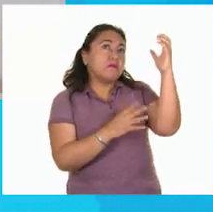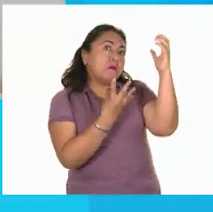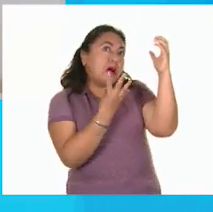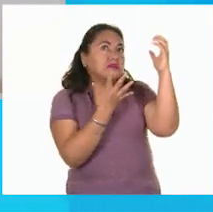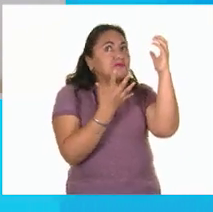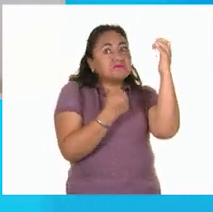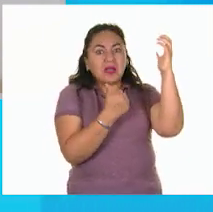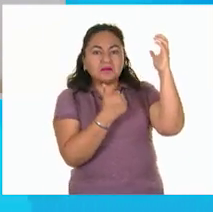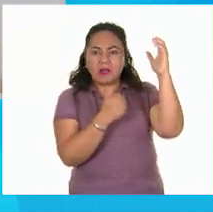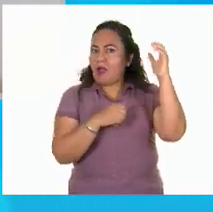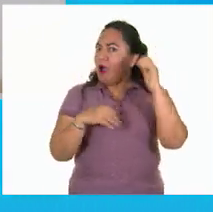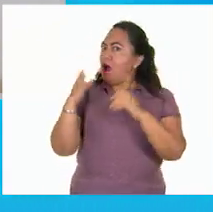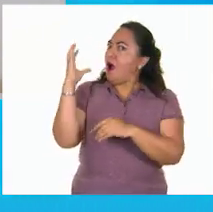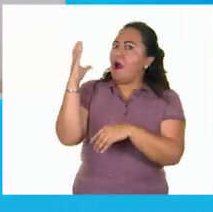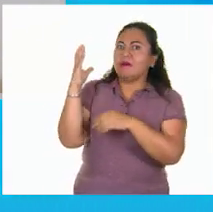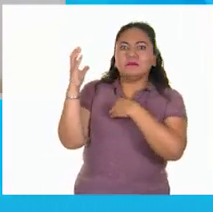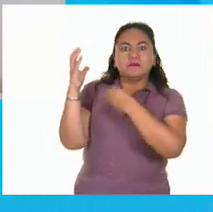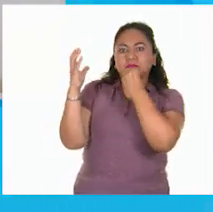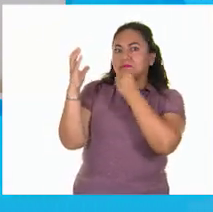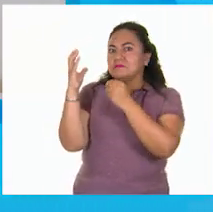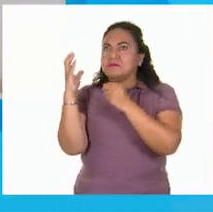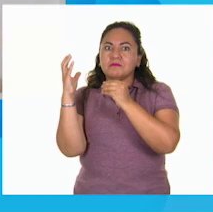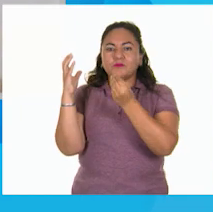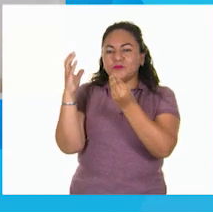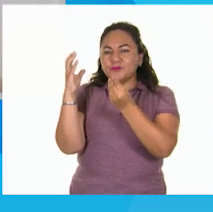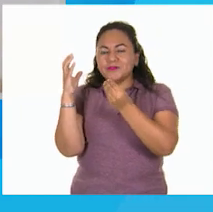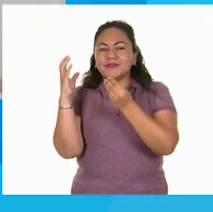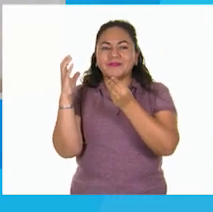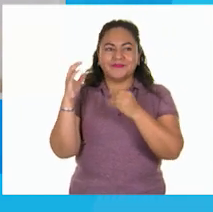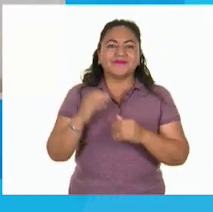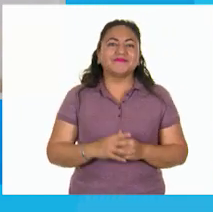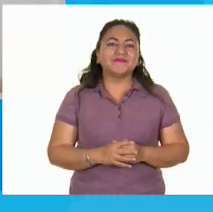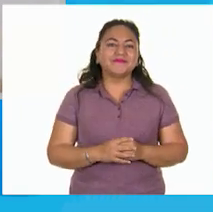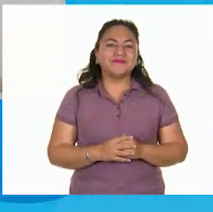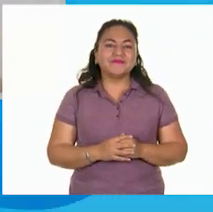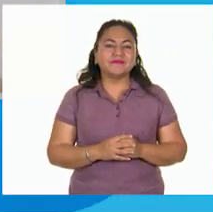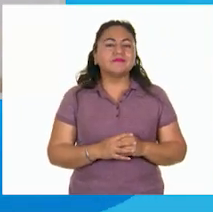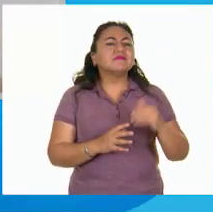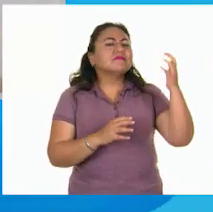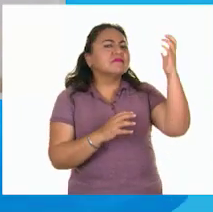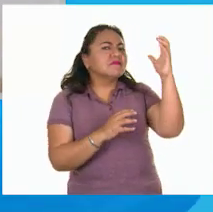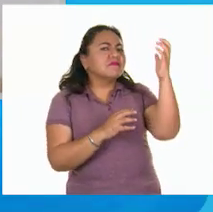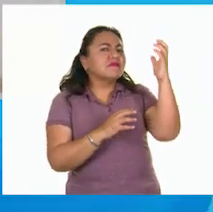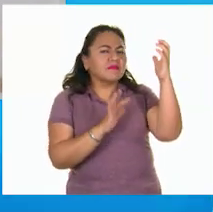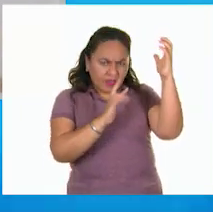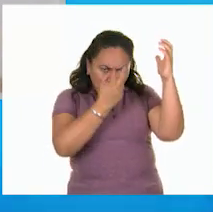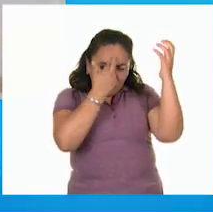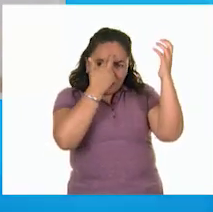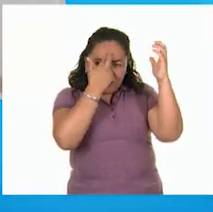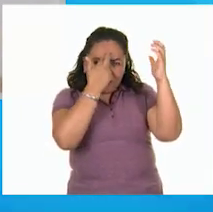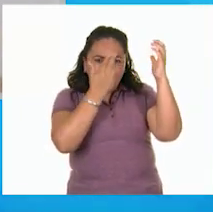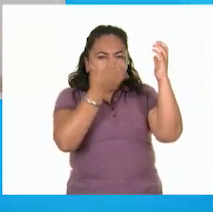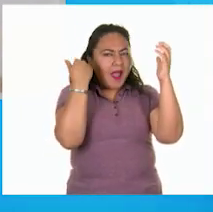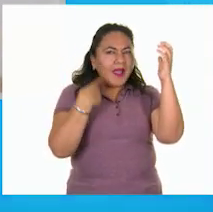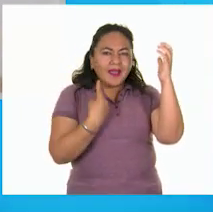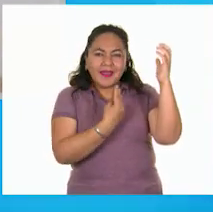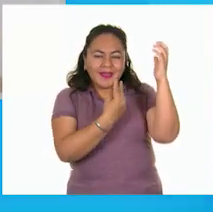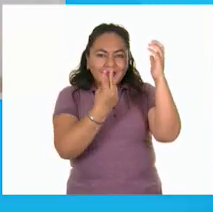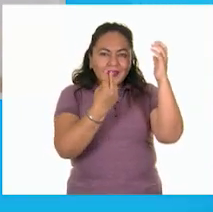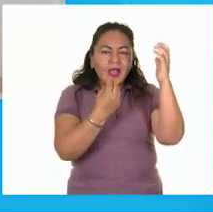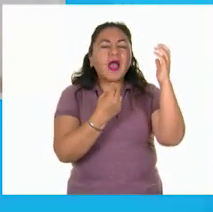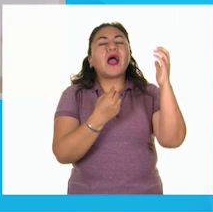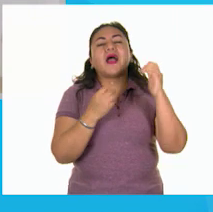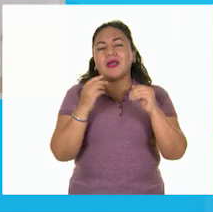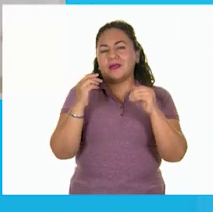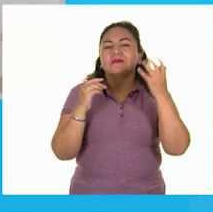4, 5, 6. Ay, yo me comía solamente como 3. Oye, ¿Y te acuerdas cuando jugábamos a...?